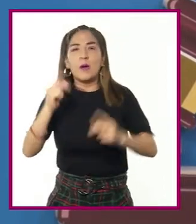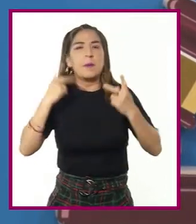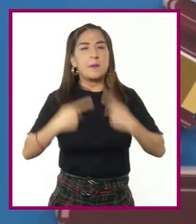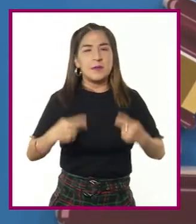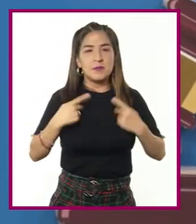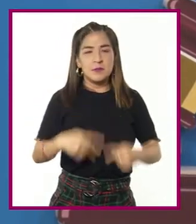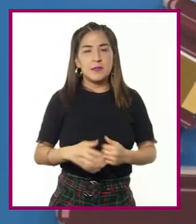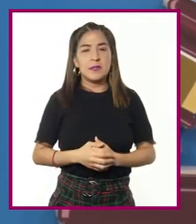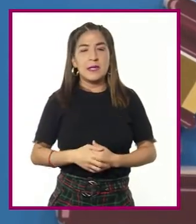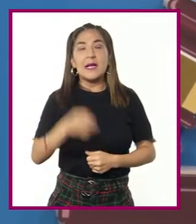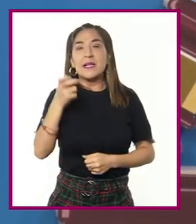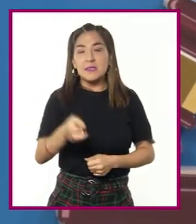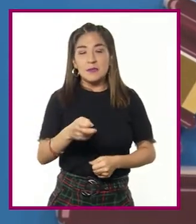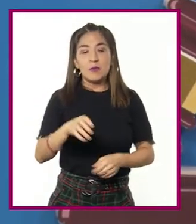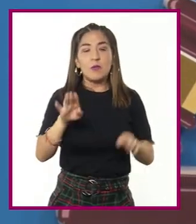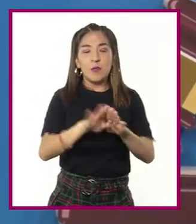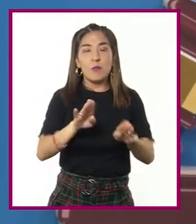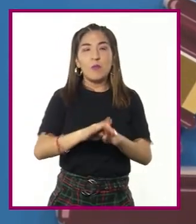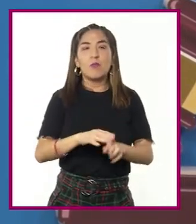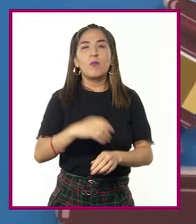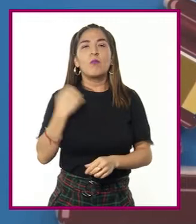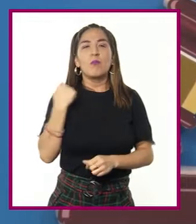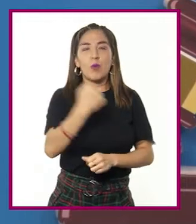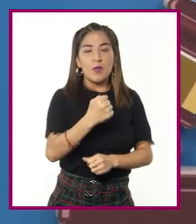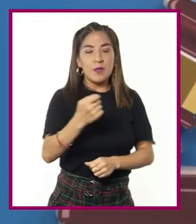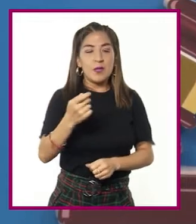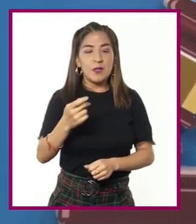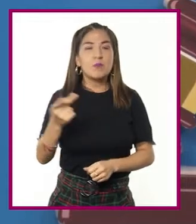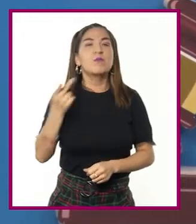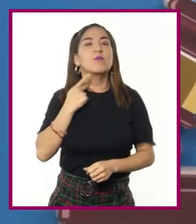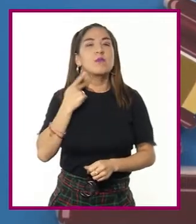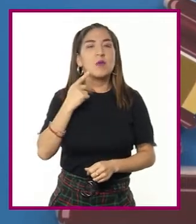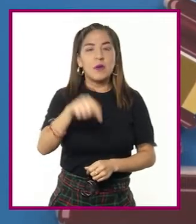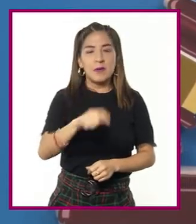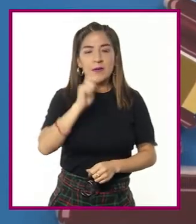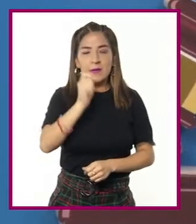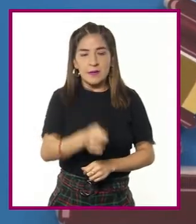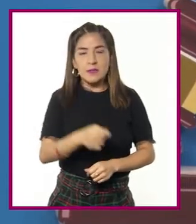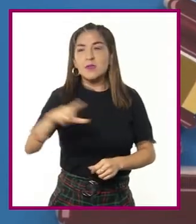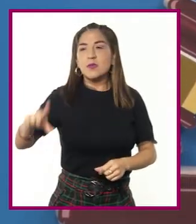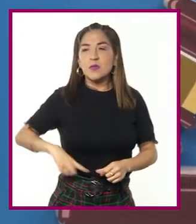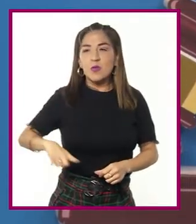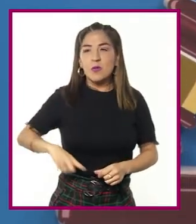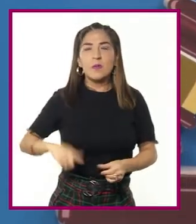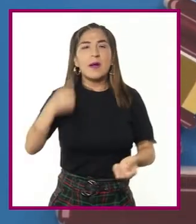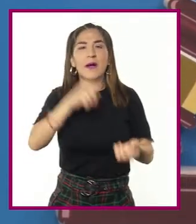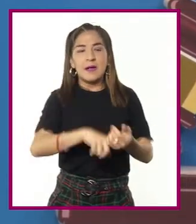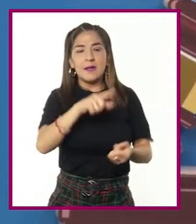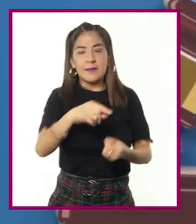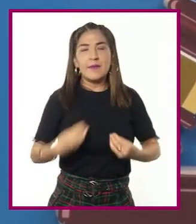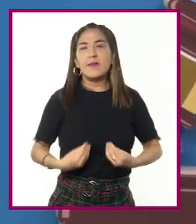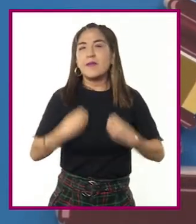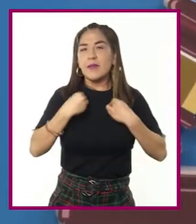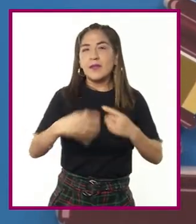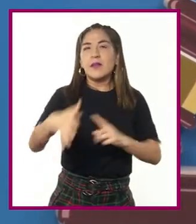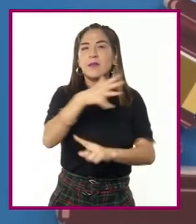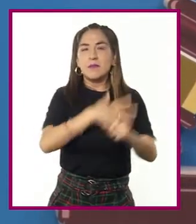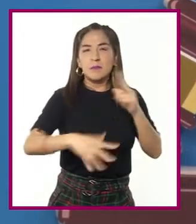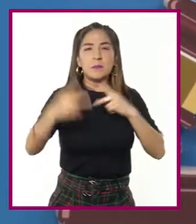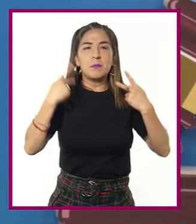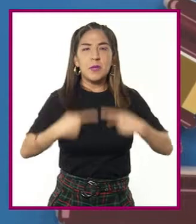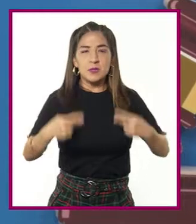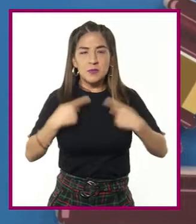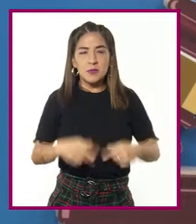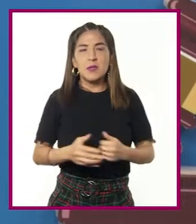este caso, el poder político, es decir, el poder para gobernar y tomar decisiones sobre la vida pública de toda